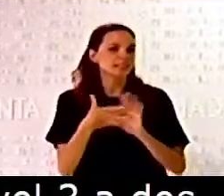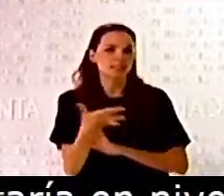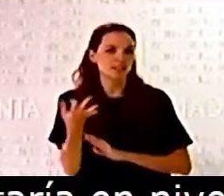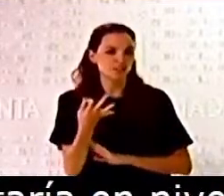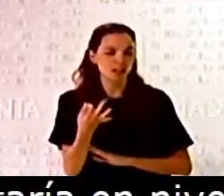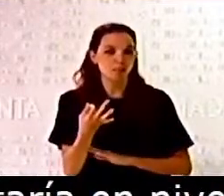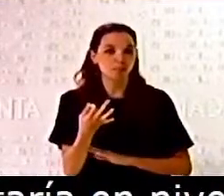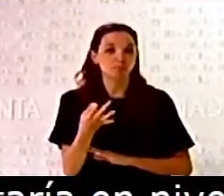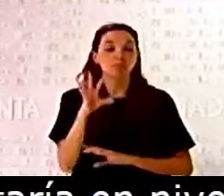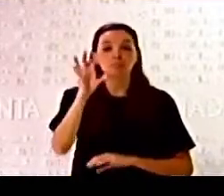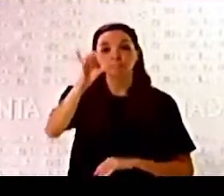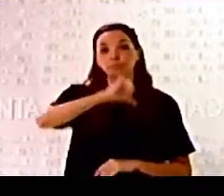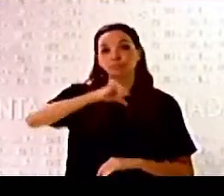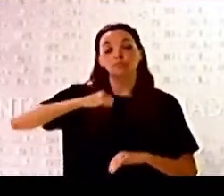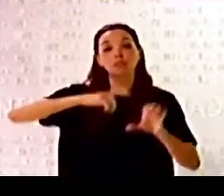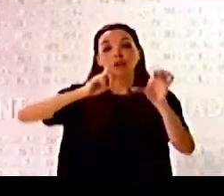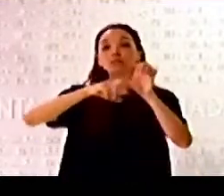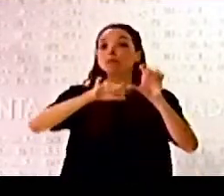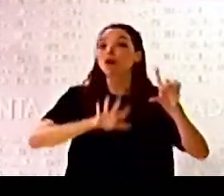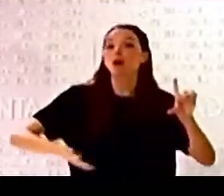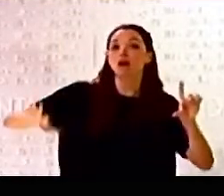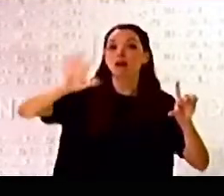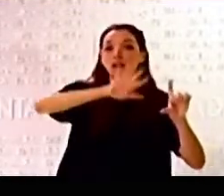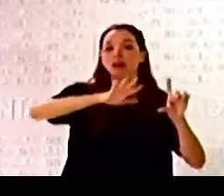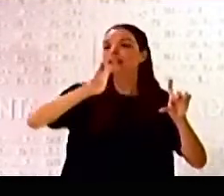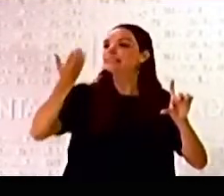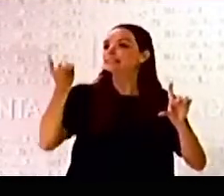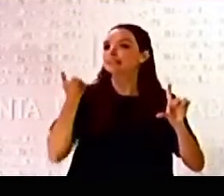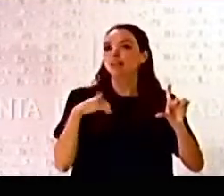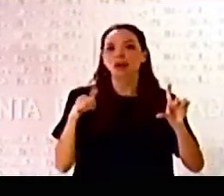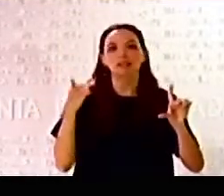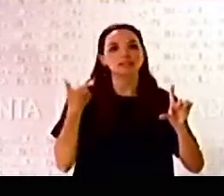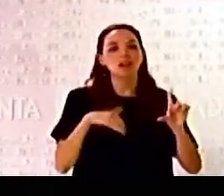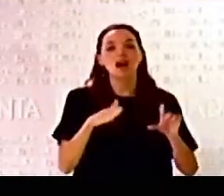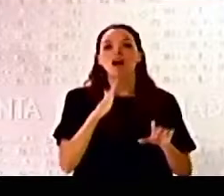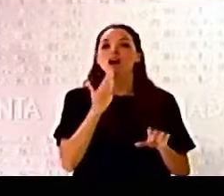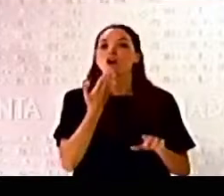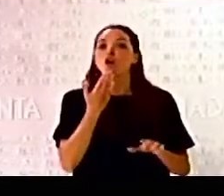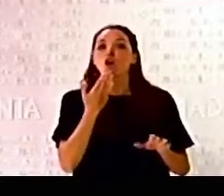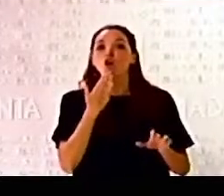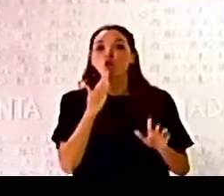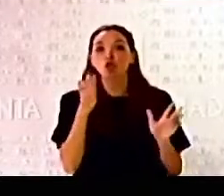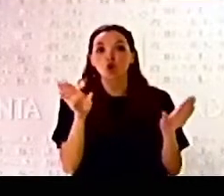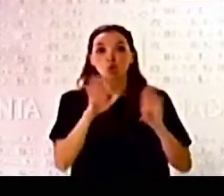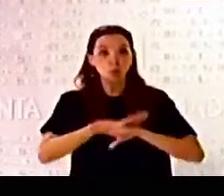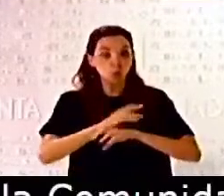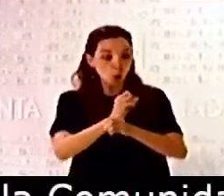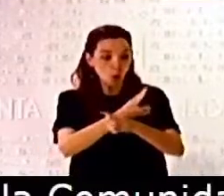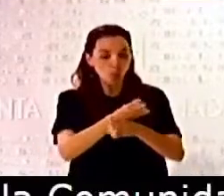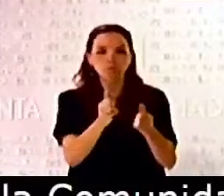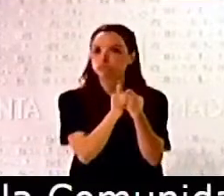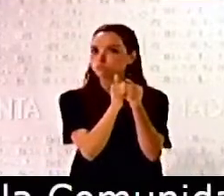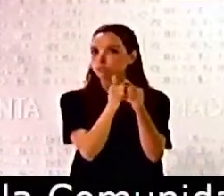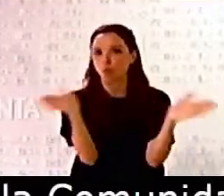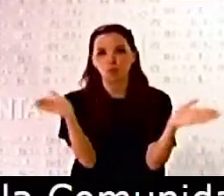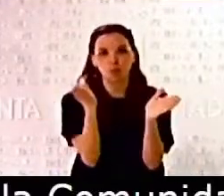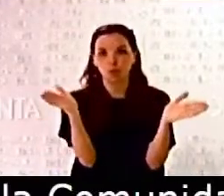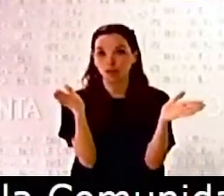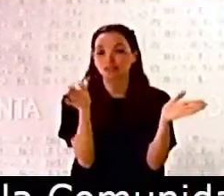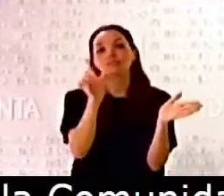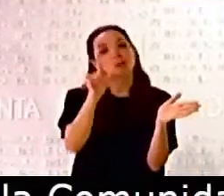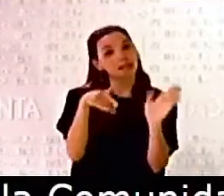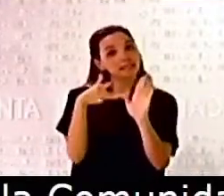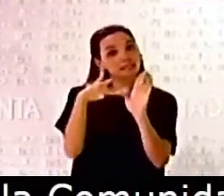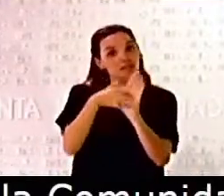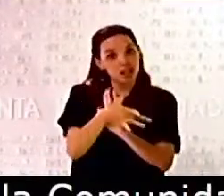que en toda la comunidad autónoma se abre el ocio nocturno y también significa que en toda